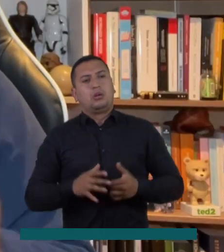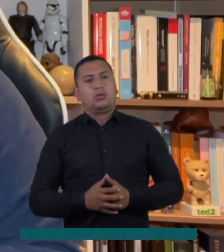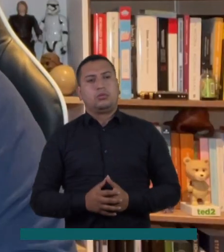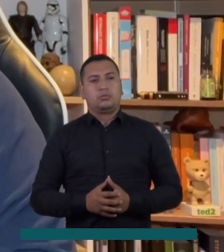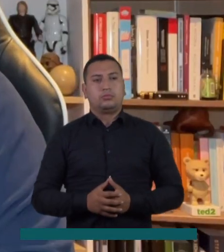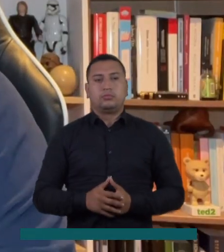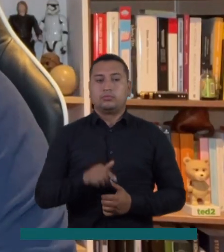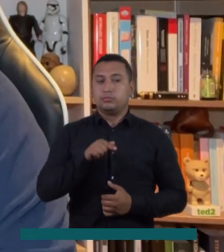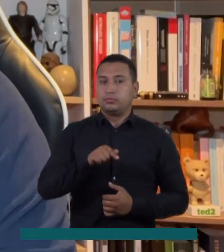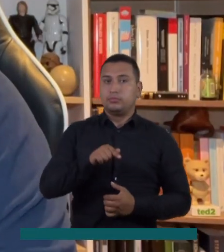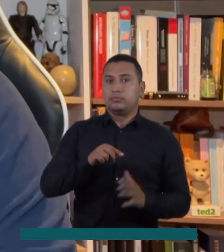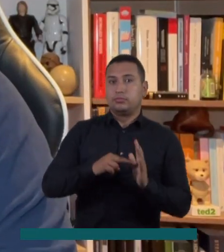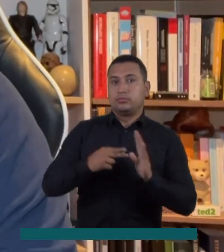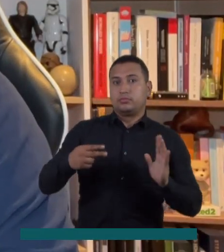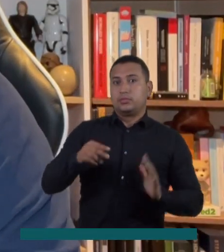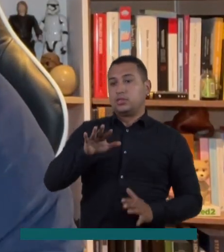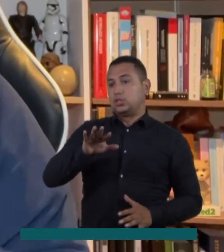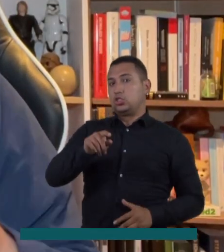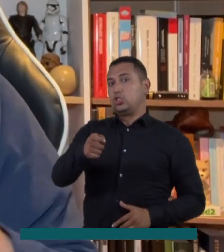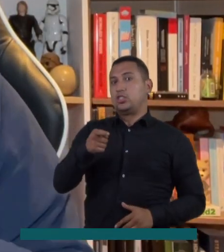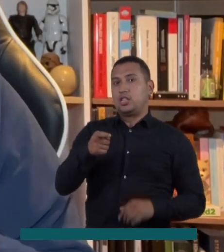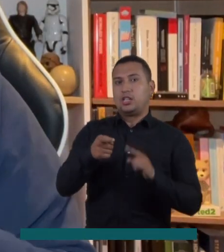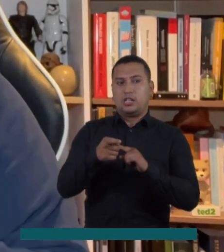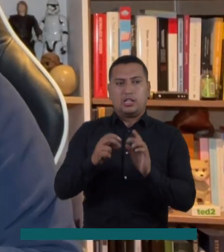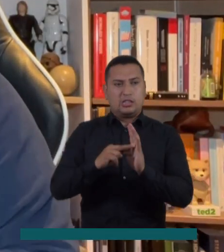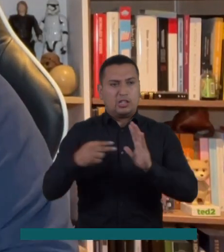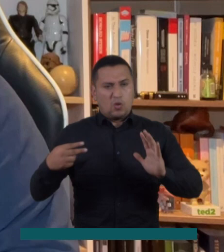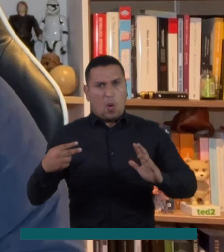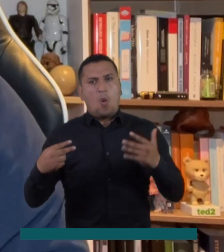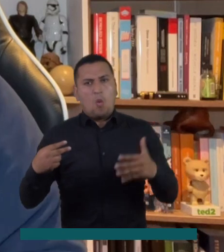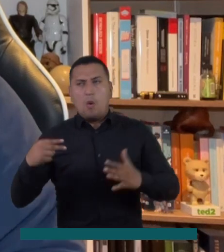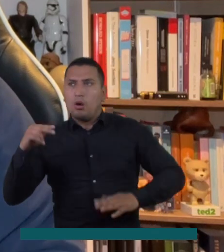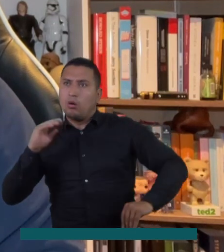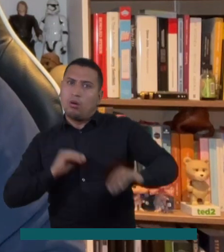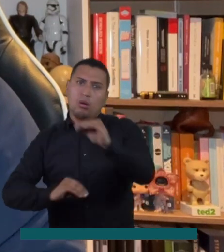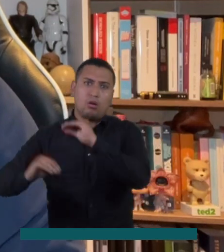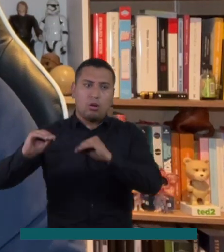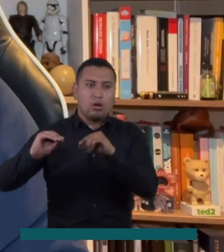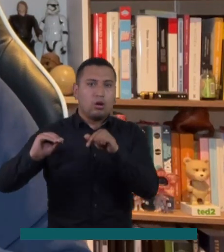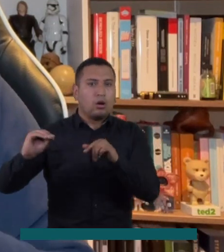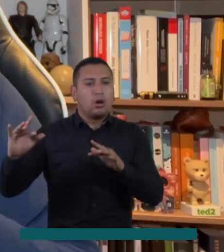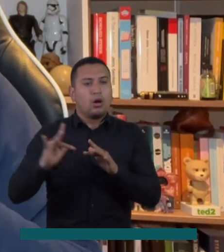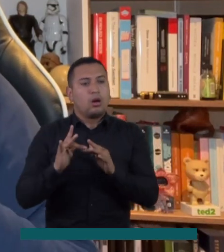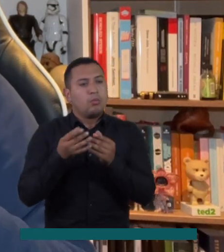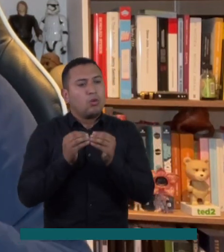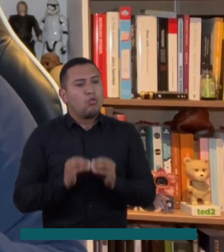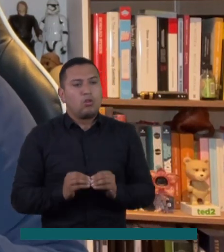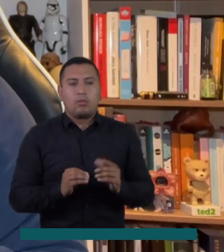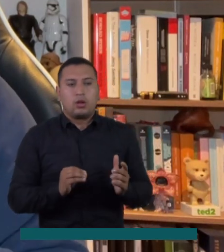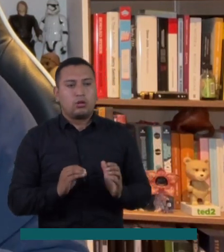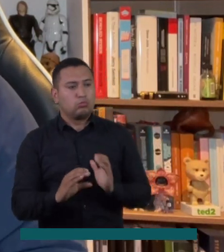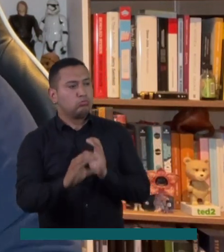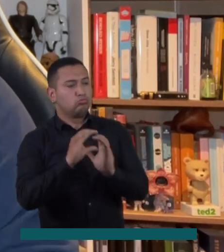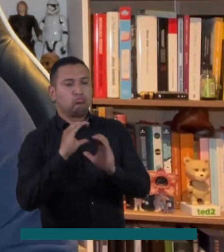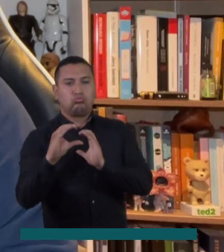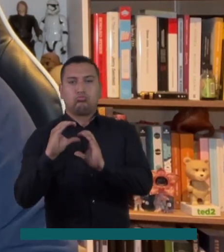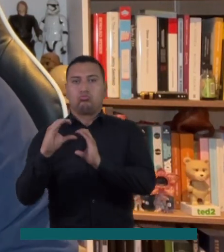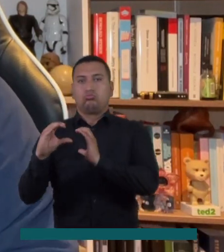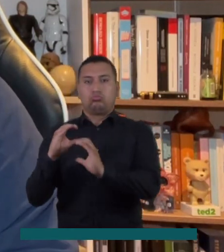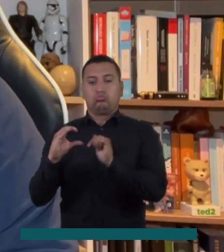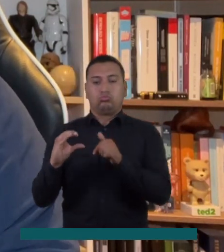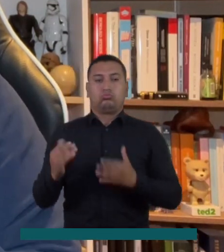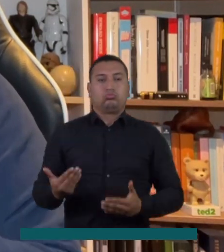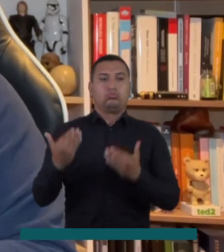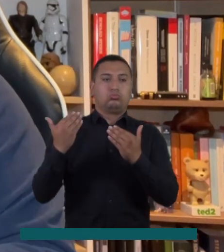El 5G, una tecnología de la que mucho se habla, una tecnología que sin duda cambiará la manera de comunicarnos y transformará todo a partir de